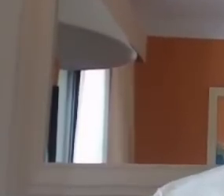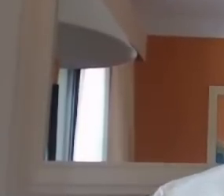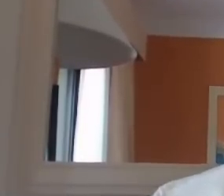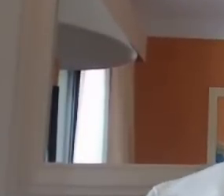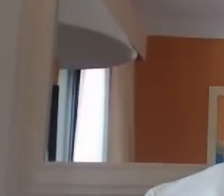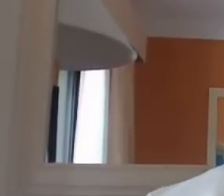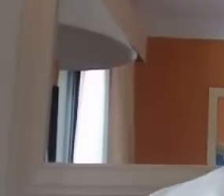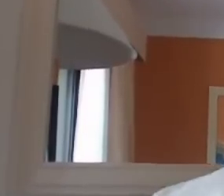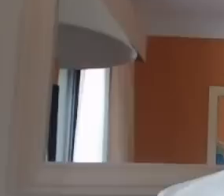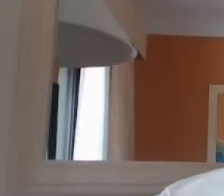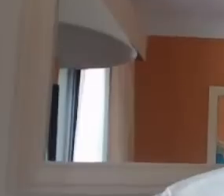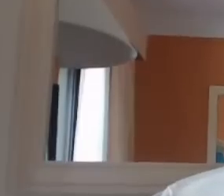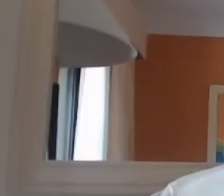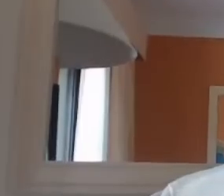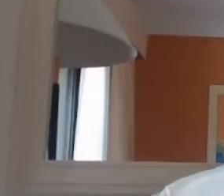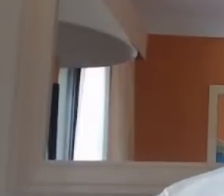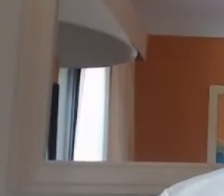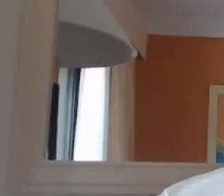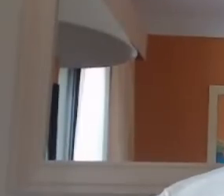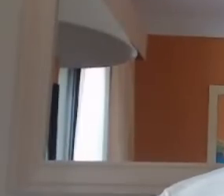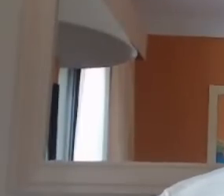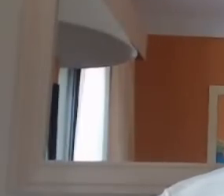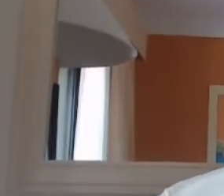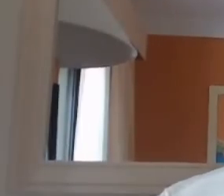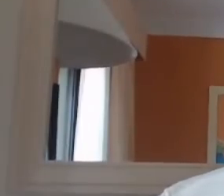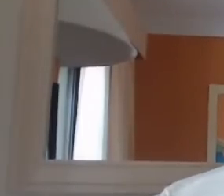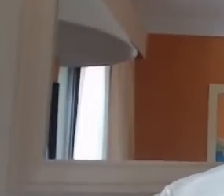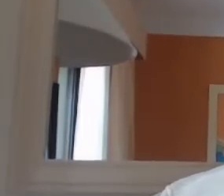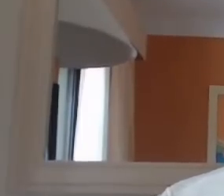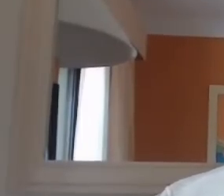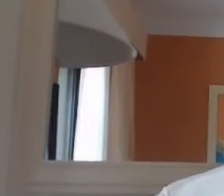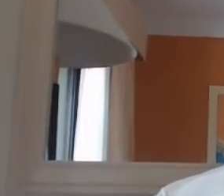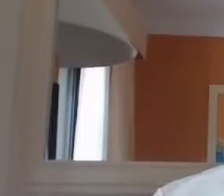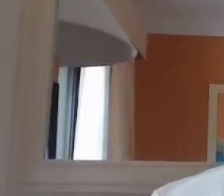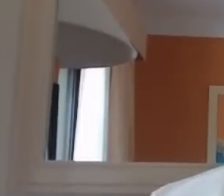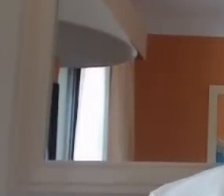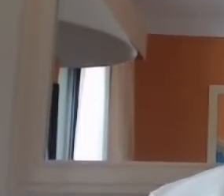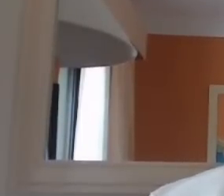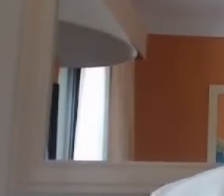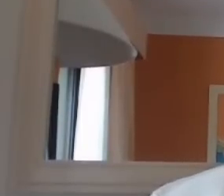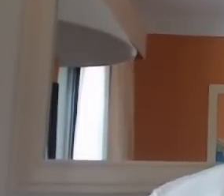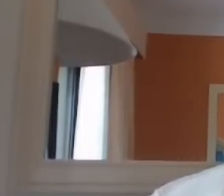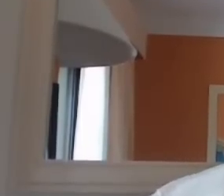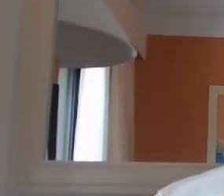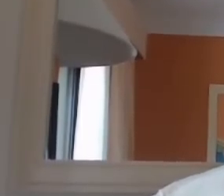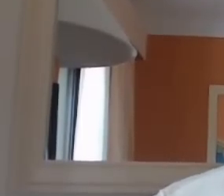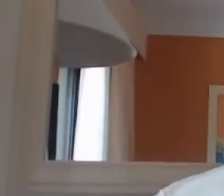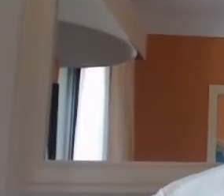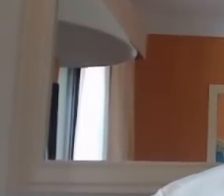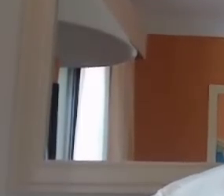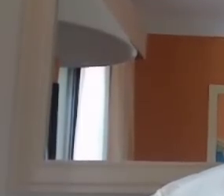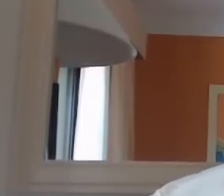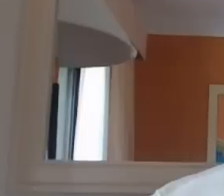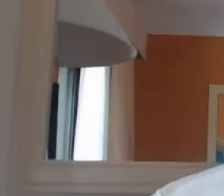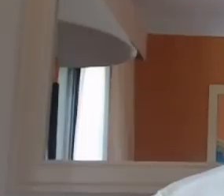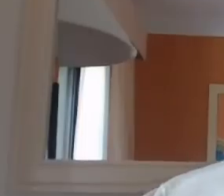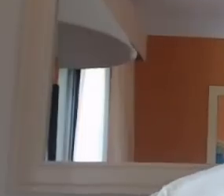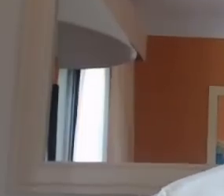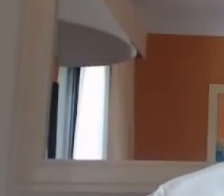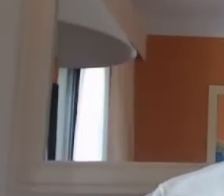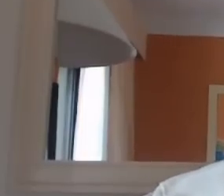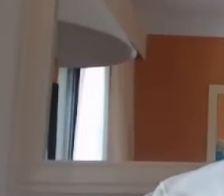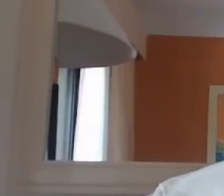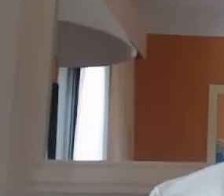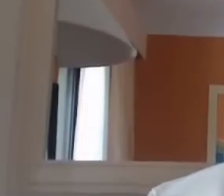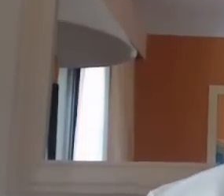intentaron sacar de sus casillas al titular de gobernación pues como él pues realmente se reunió